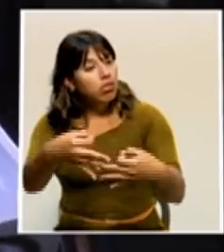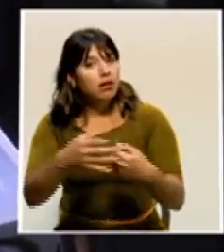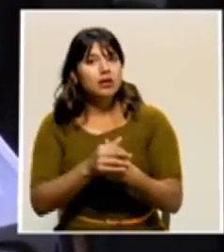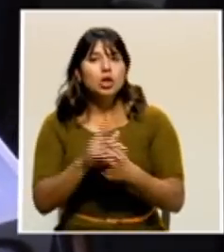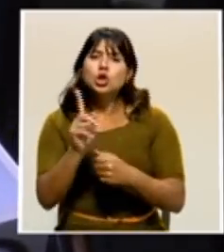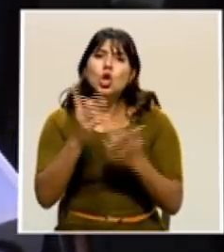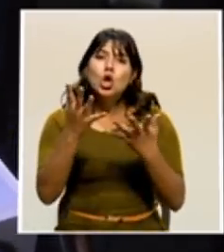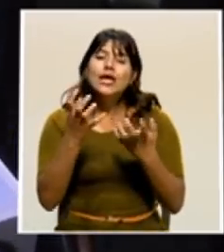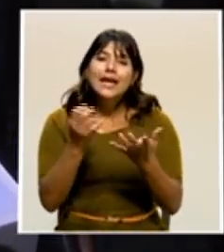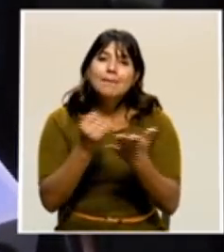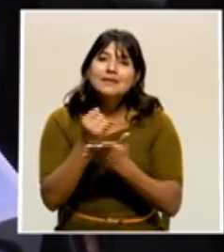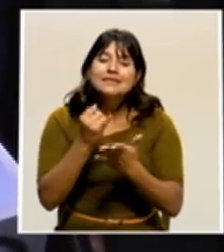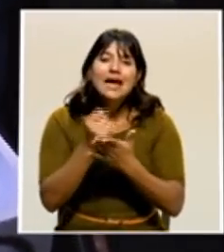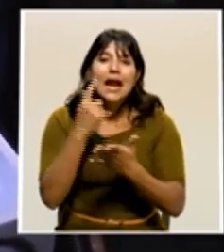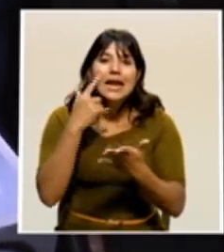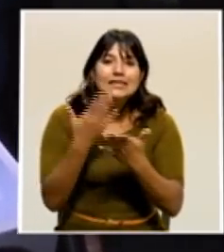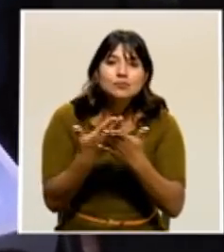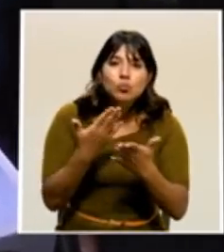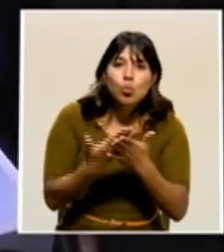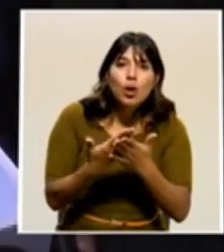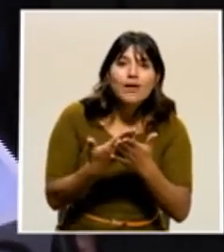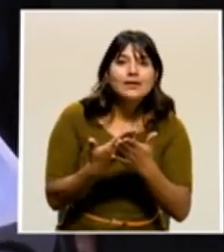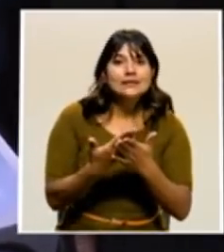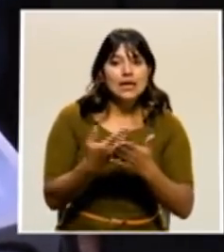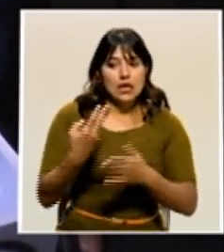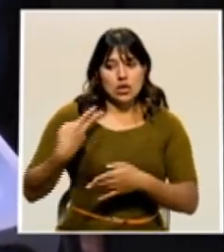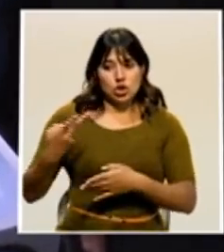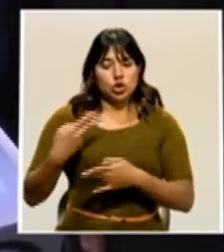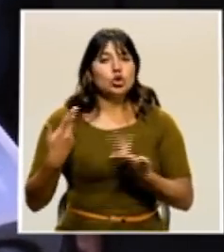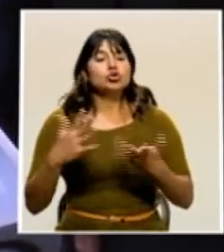investigar las pruebas que don Juan Carlos y mi persona hemos solicitado